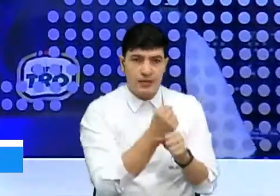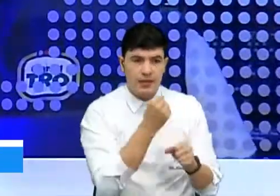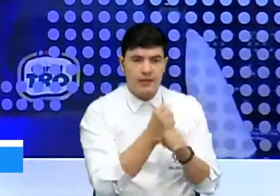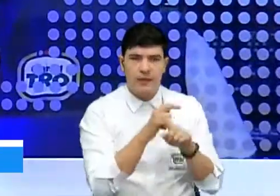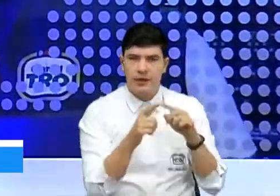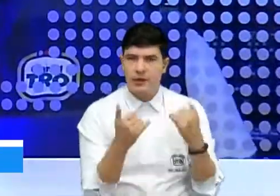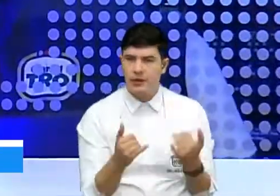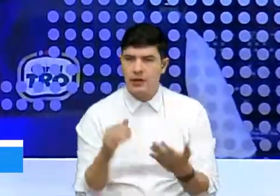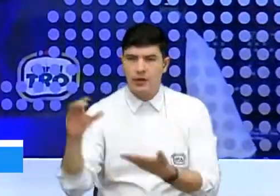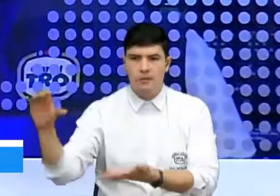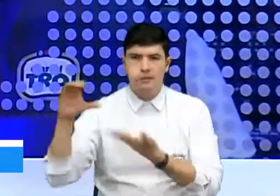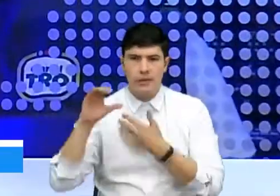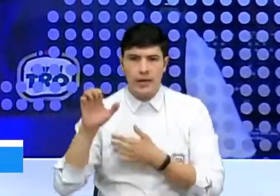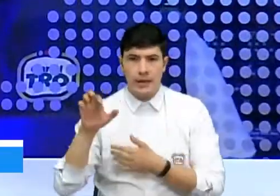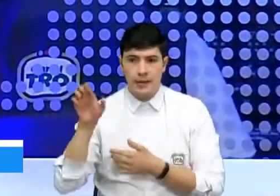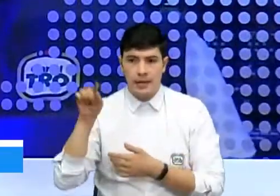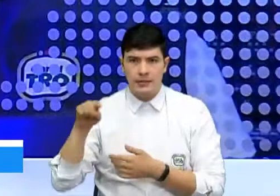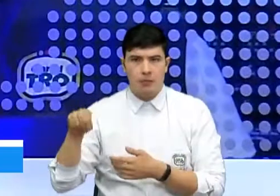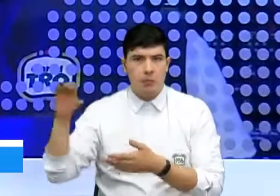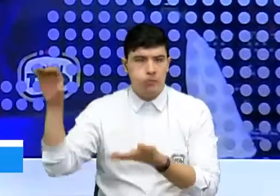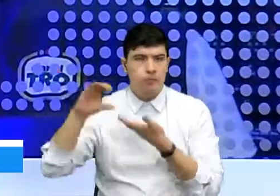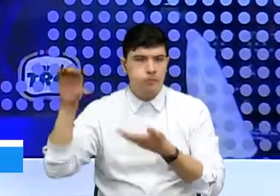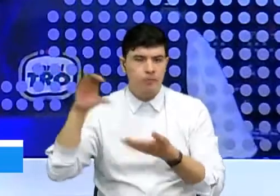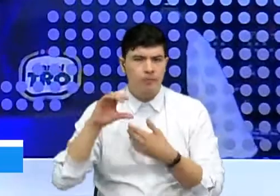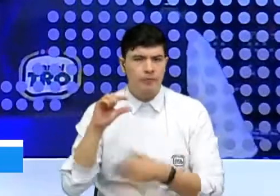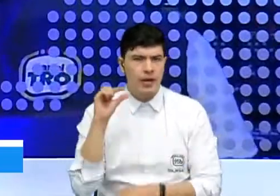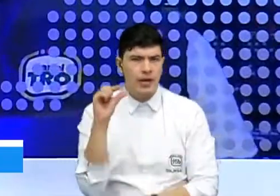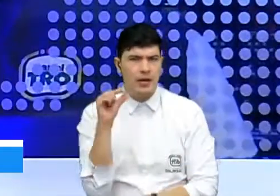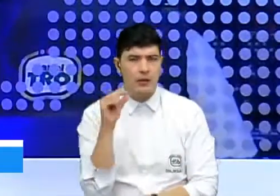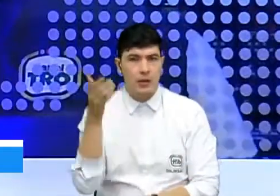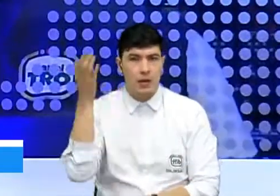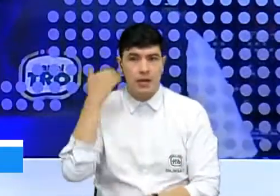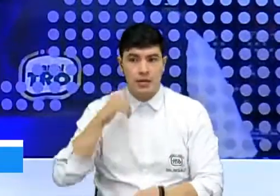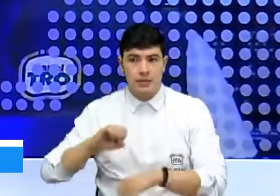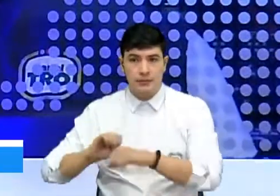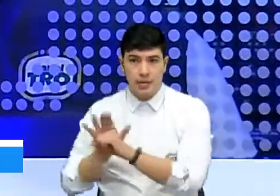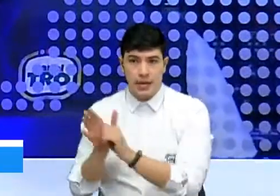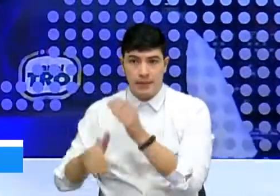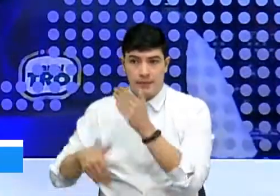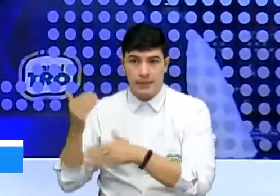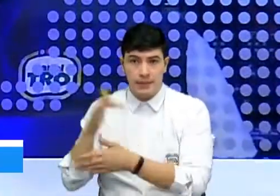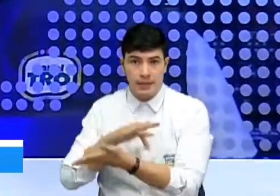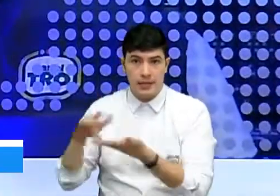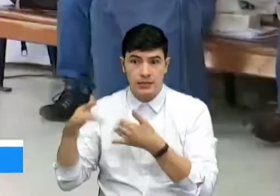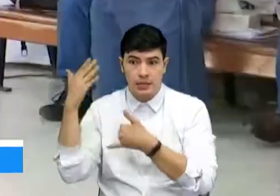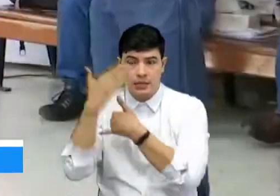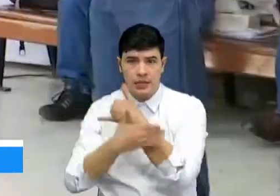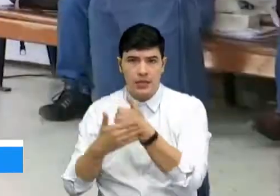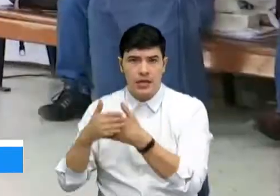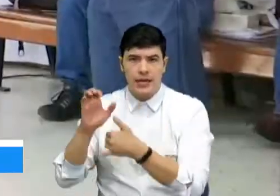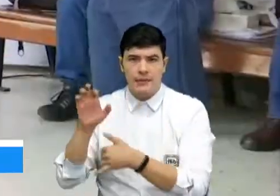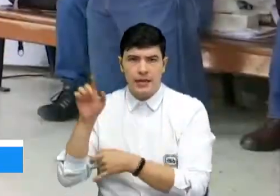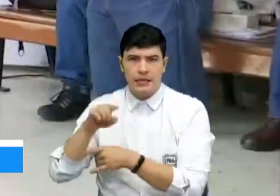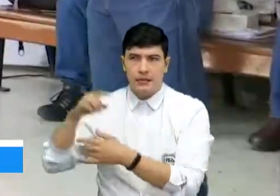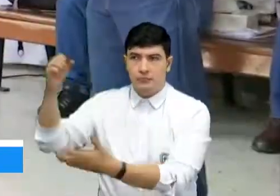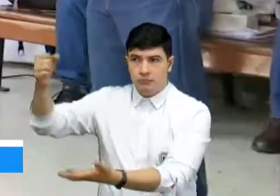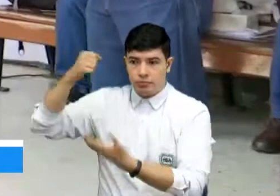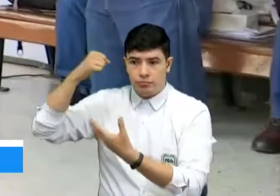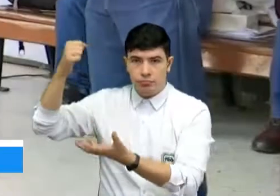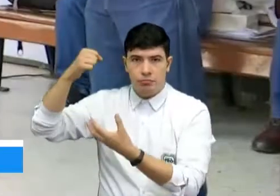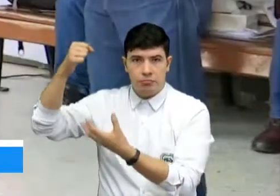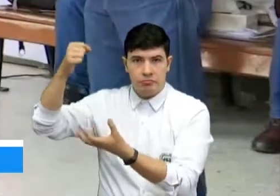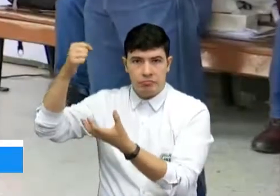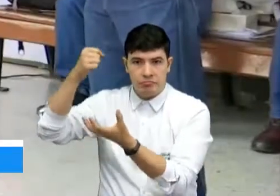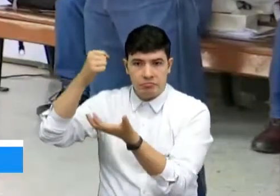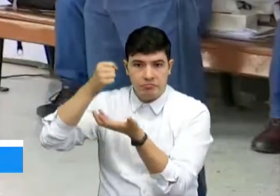en los pagos de las EPS al centro asistencial desde el inicio del COVID-19 en el país. La Asociación Nacional